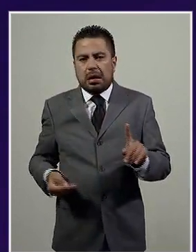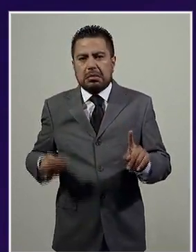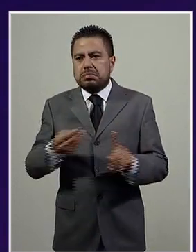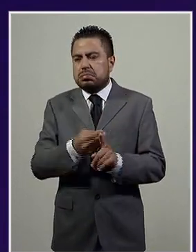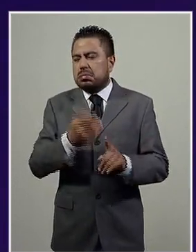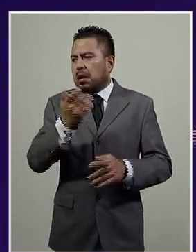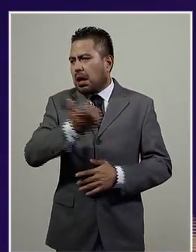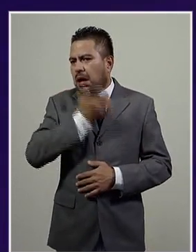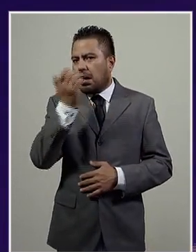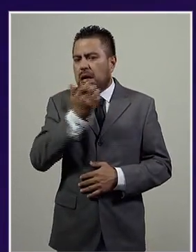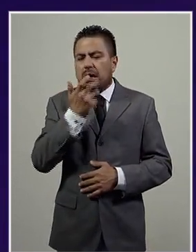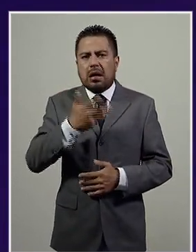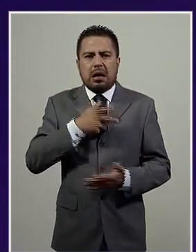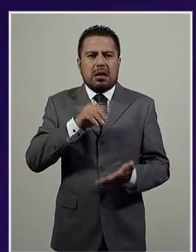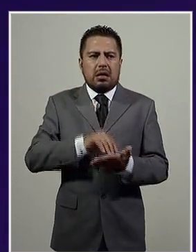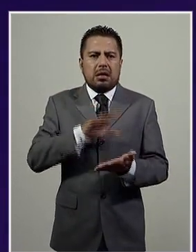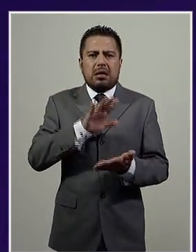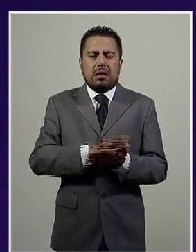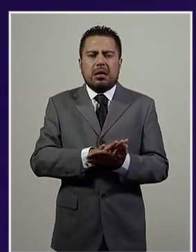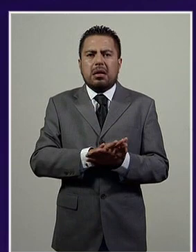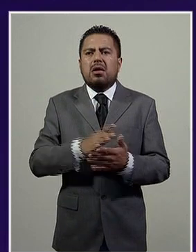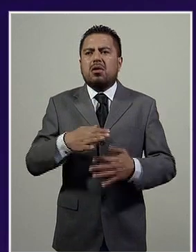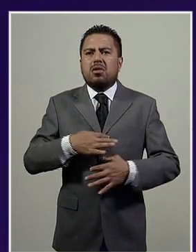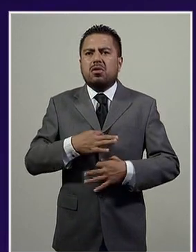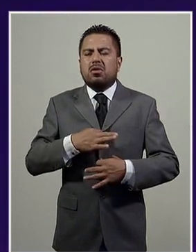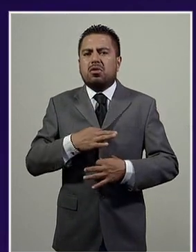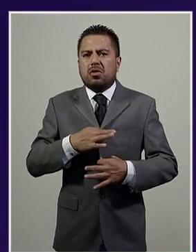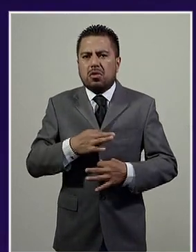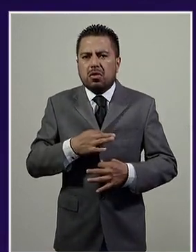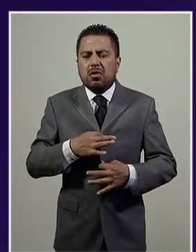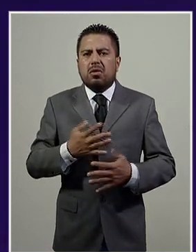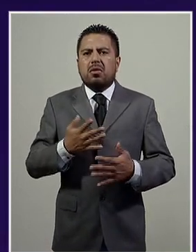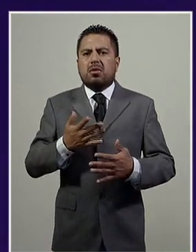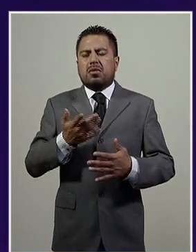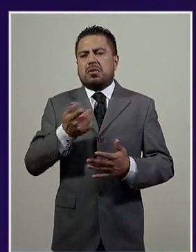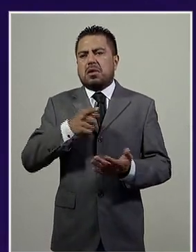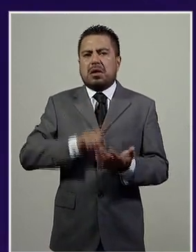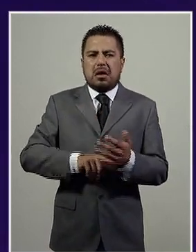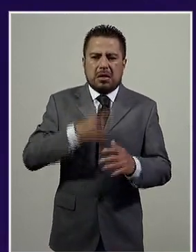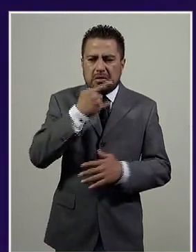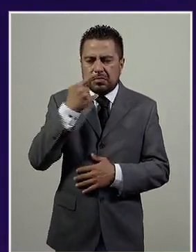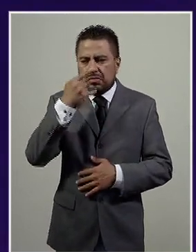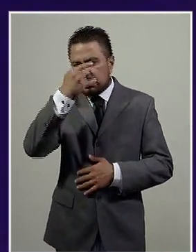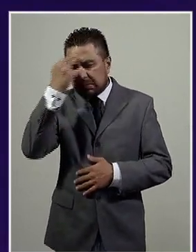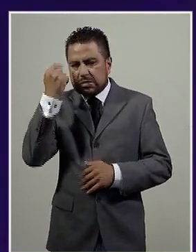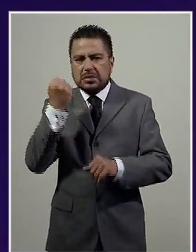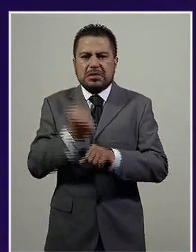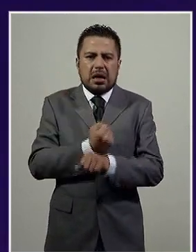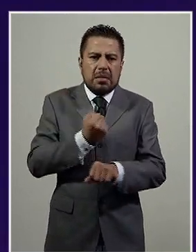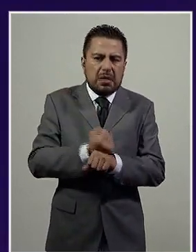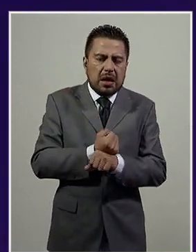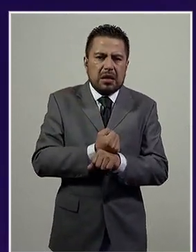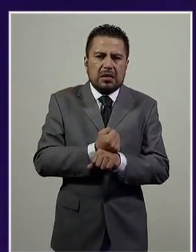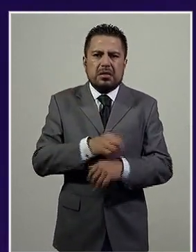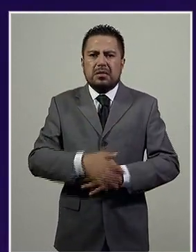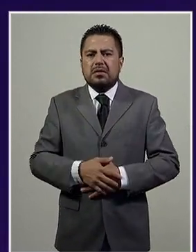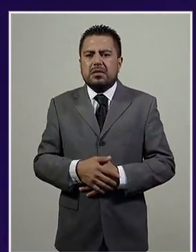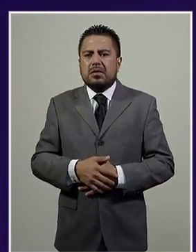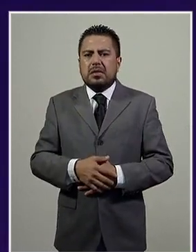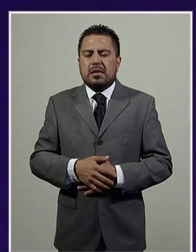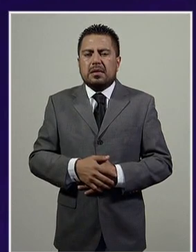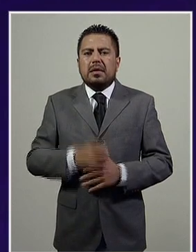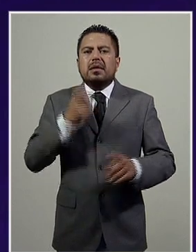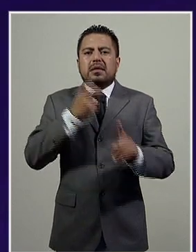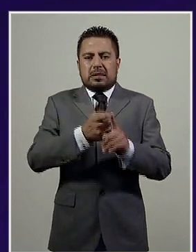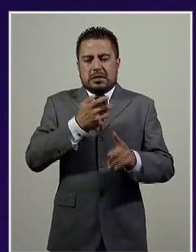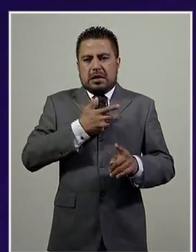estamos acostumbrados a tener pues la ropa, la ropa interior, los zapatos, ¿no? eso